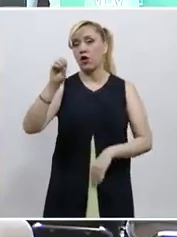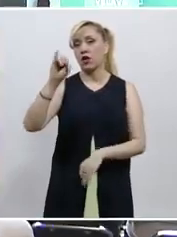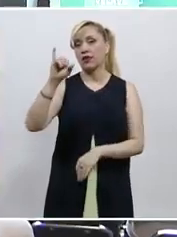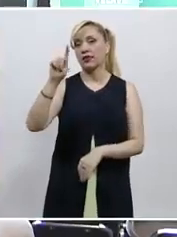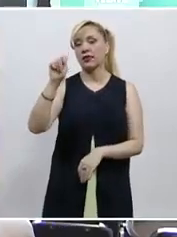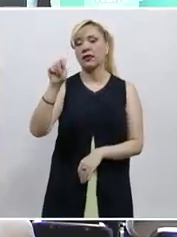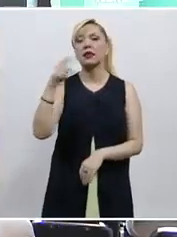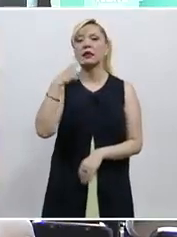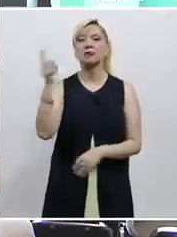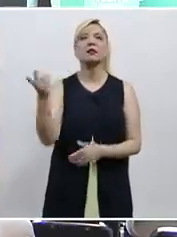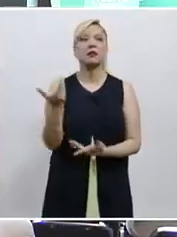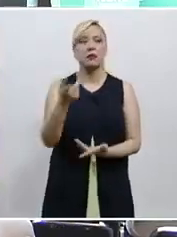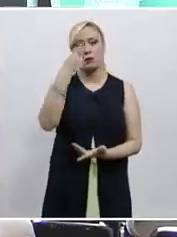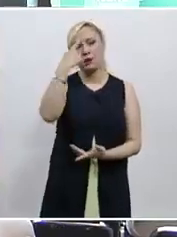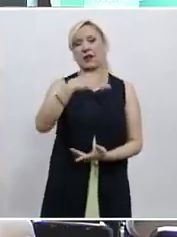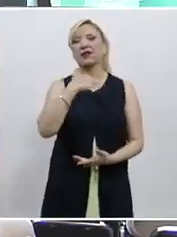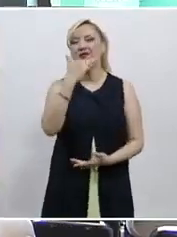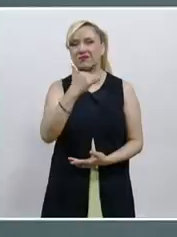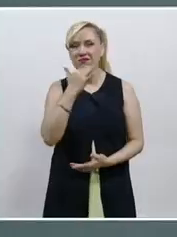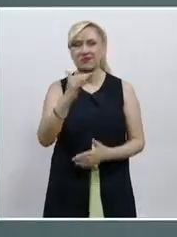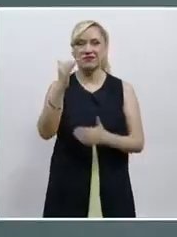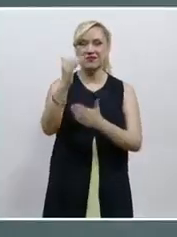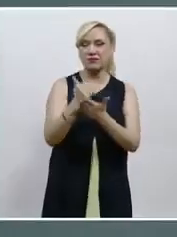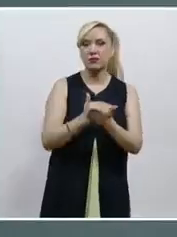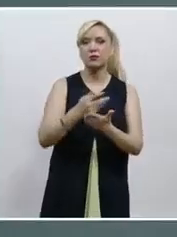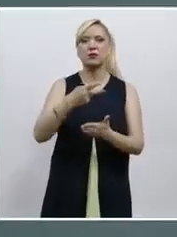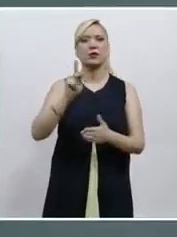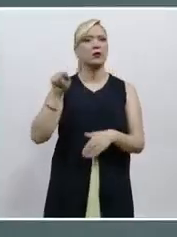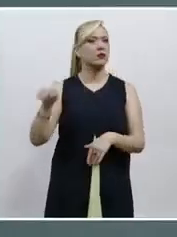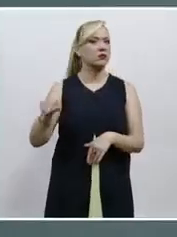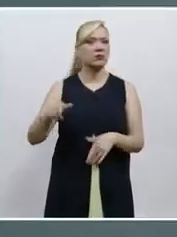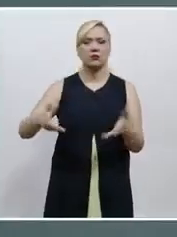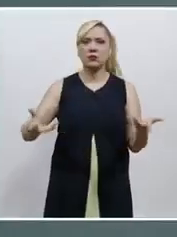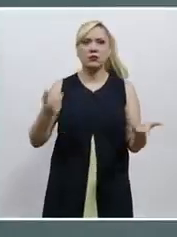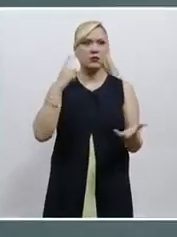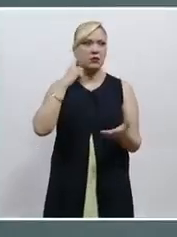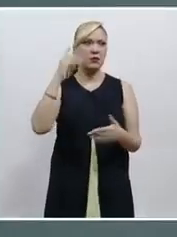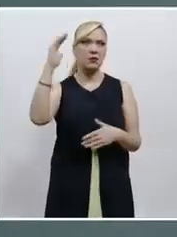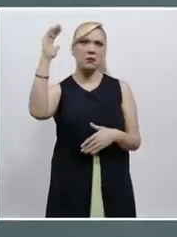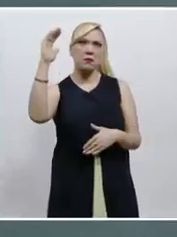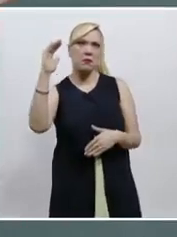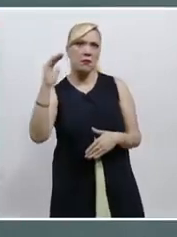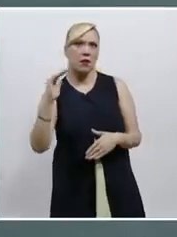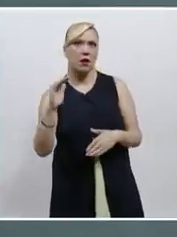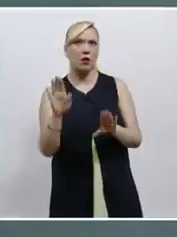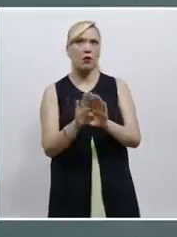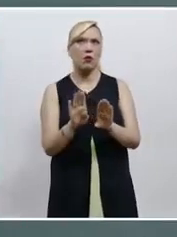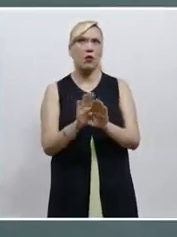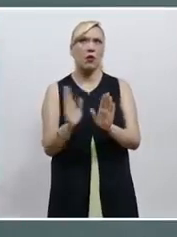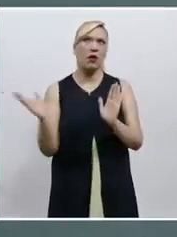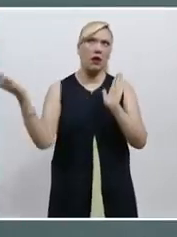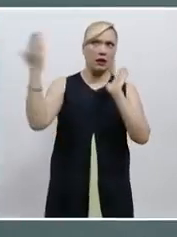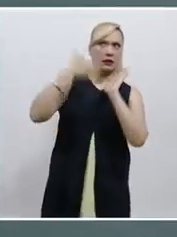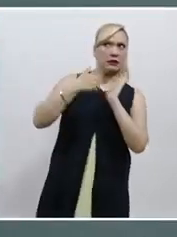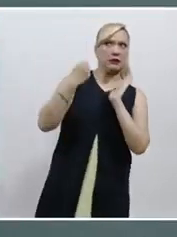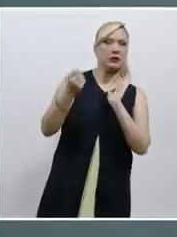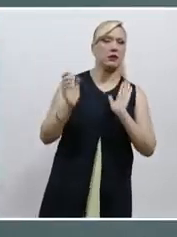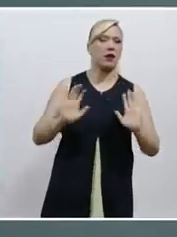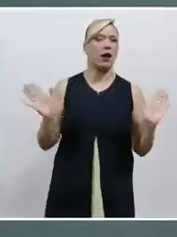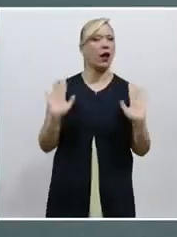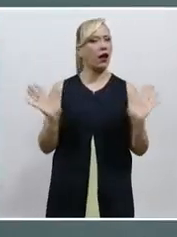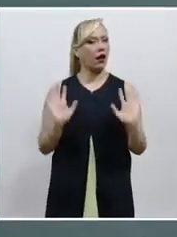corrupción, pues el procedimiento es de forma digital. No significa reducir la vara para que todos hagamos como